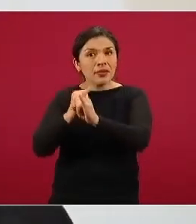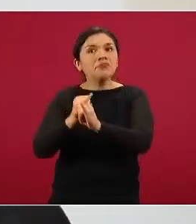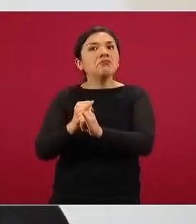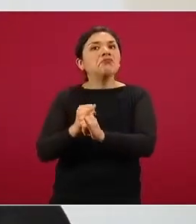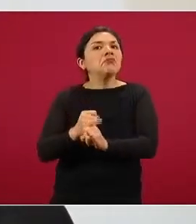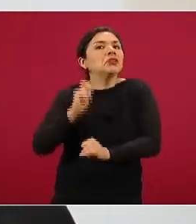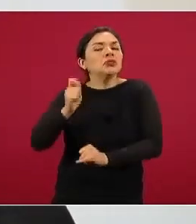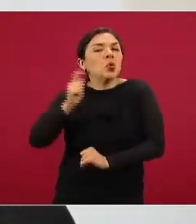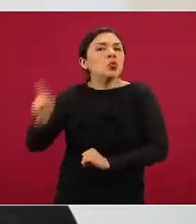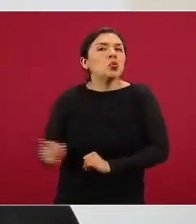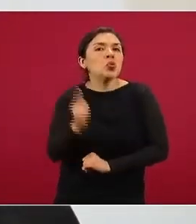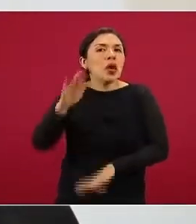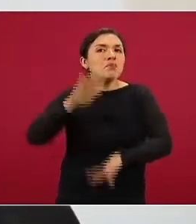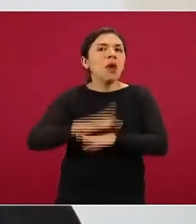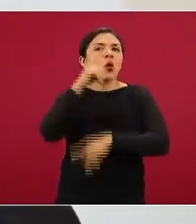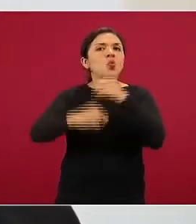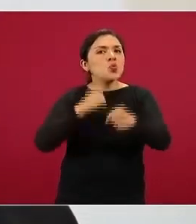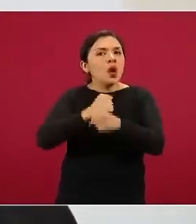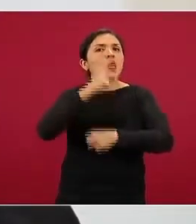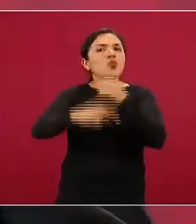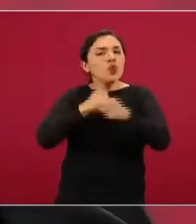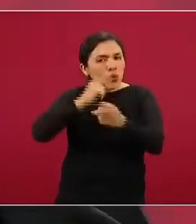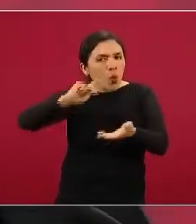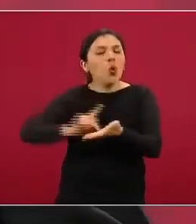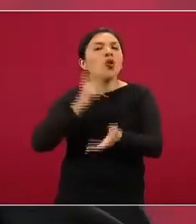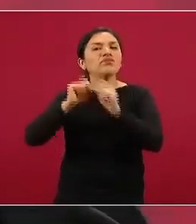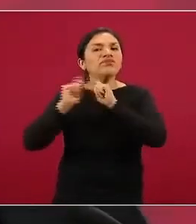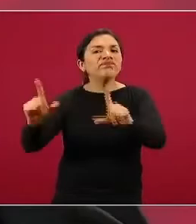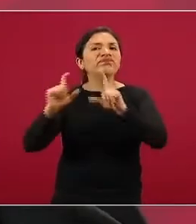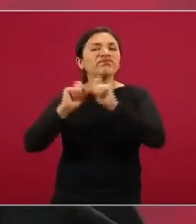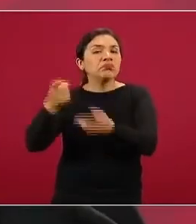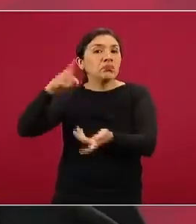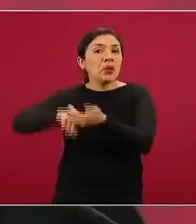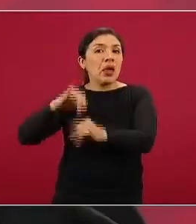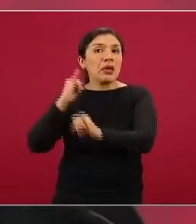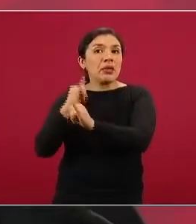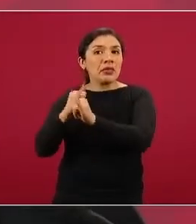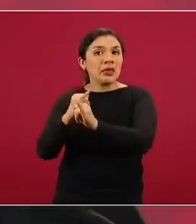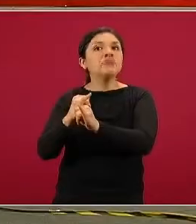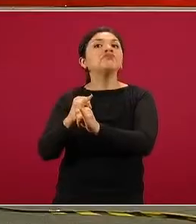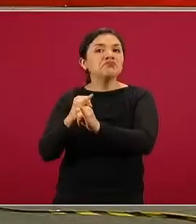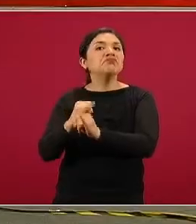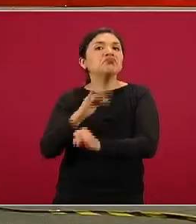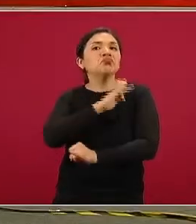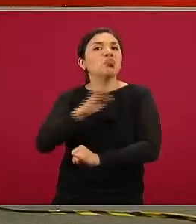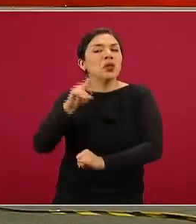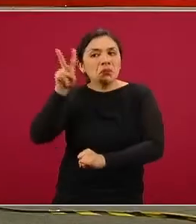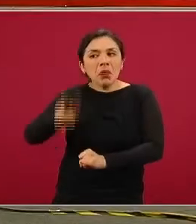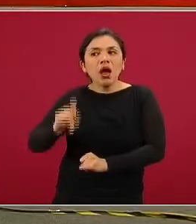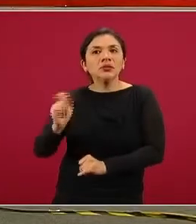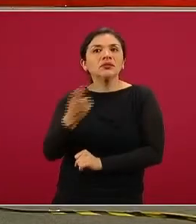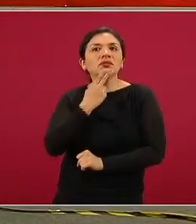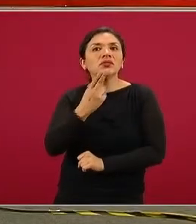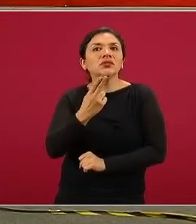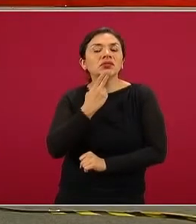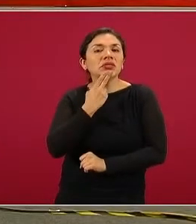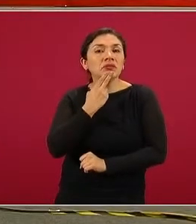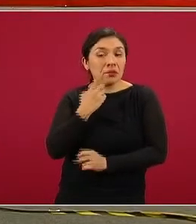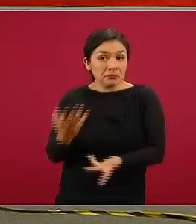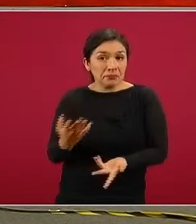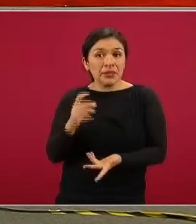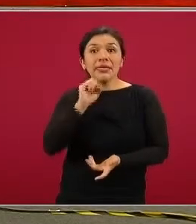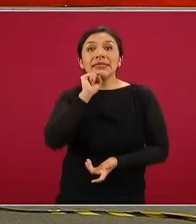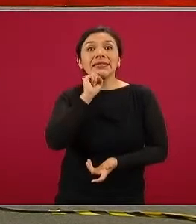para quedarse. Cada año vamos a llevar a cabo nuestras ediciones virtuales, digitales, y